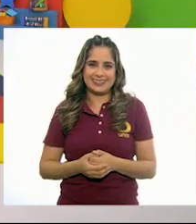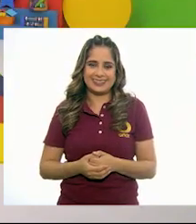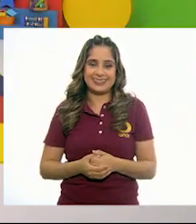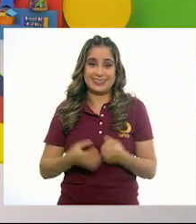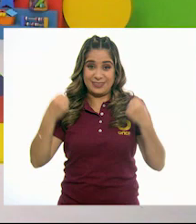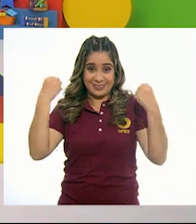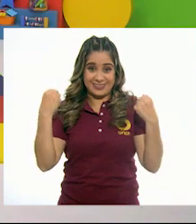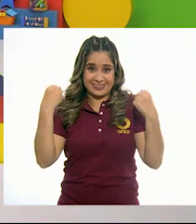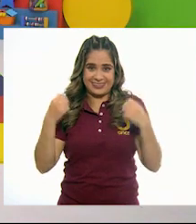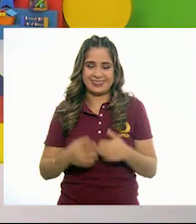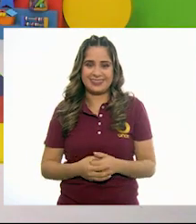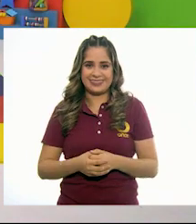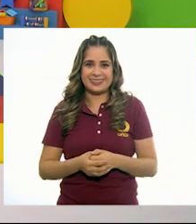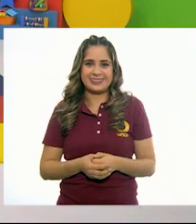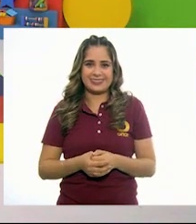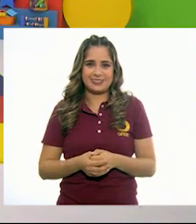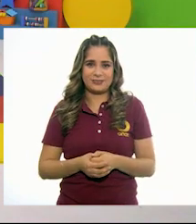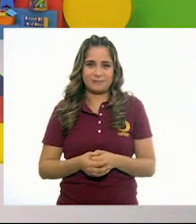¡Vikingo!